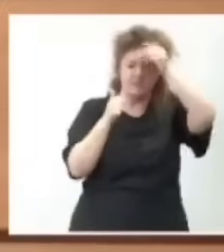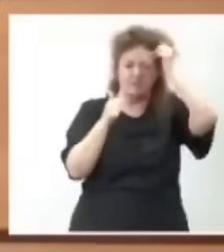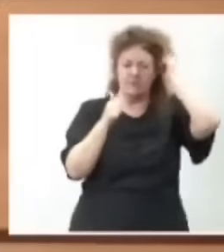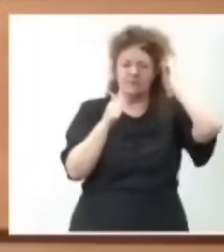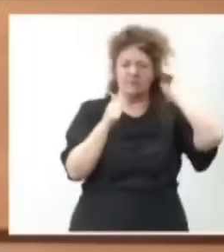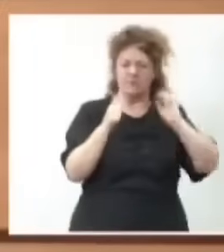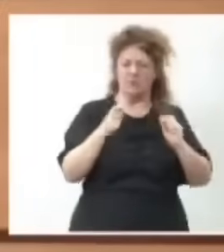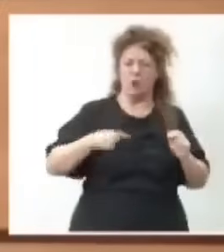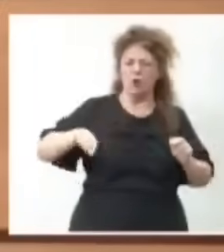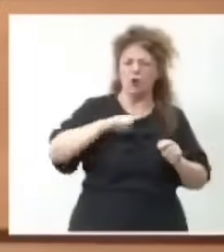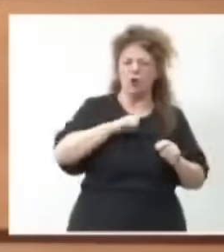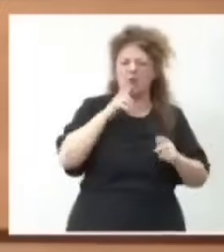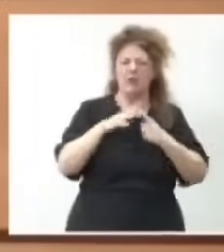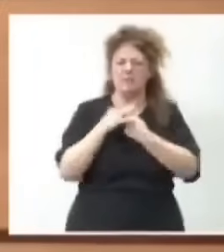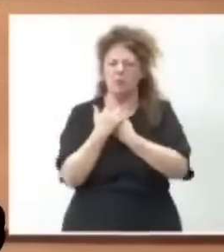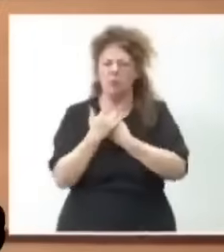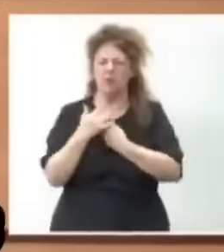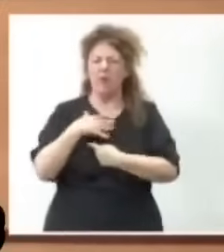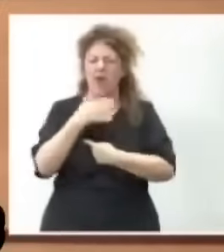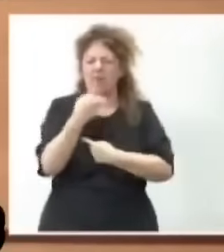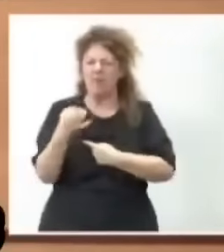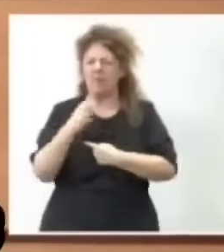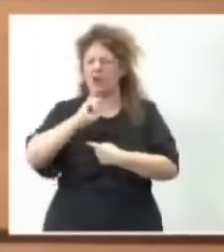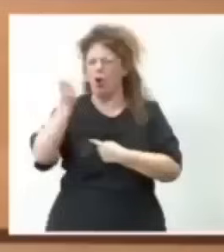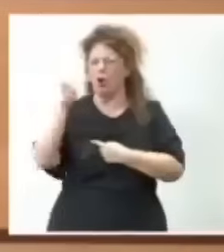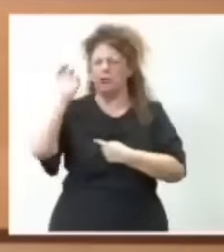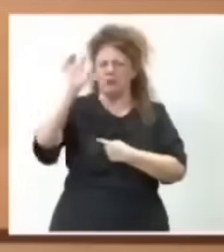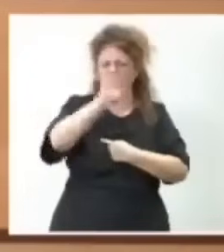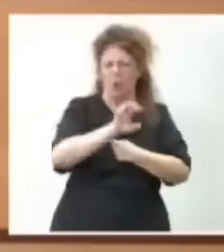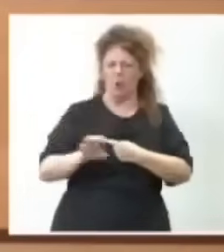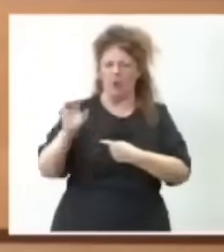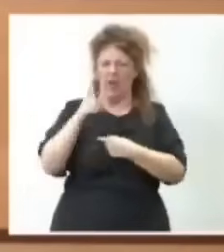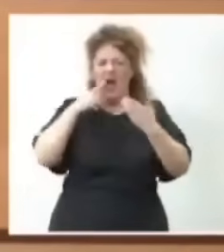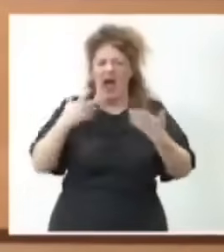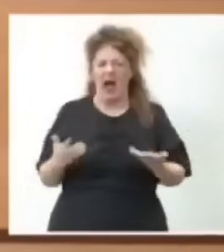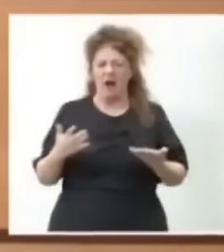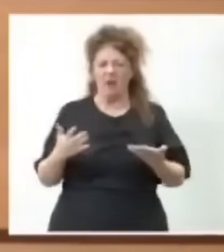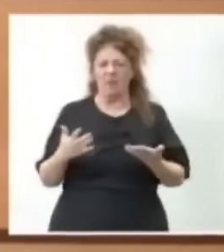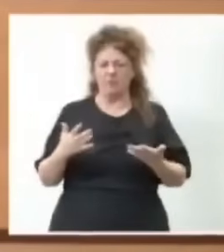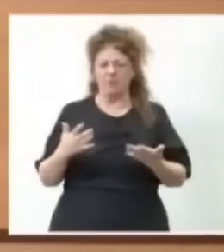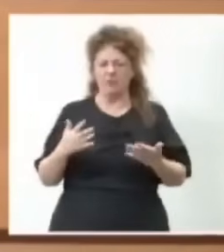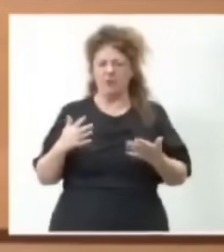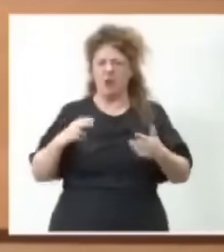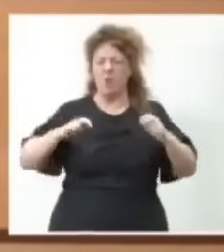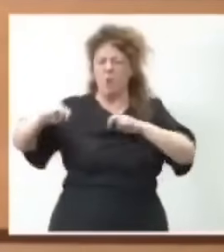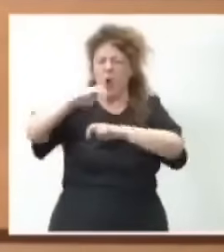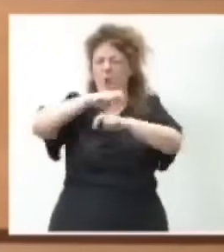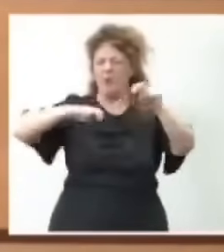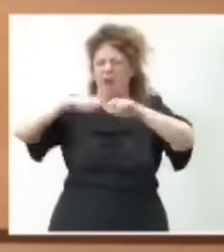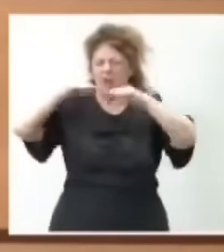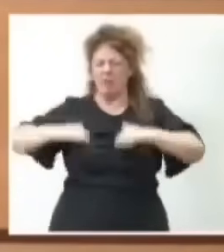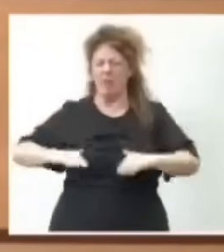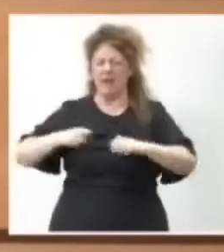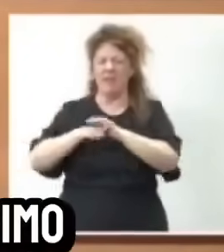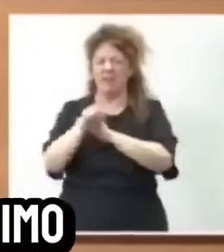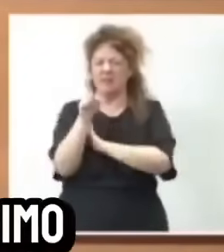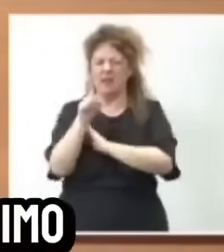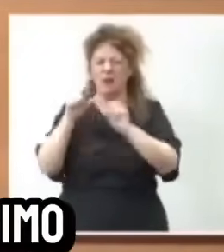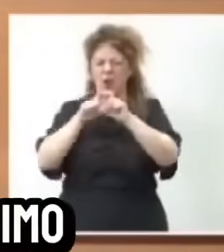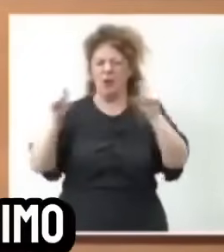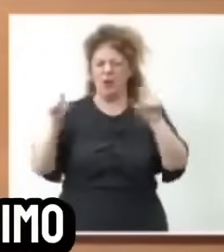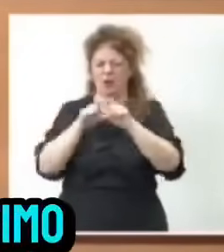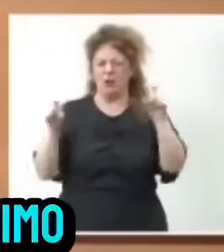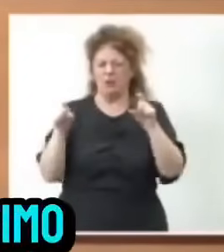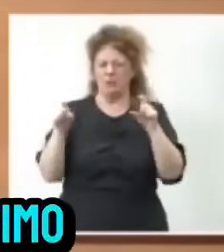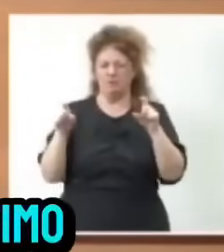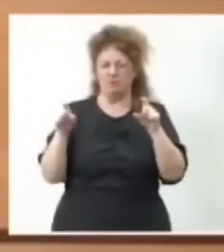no ha podido ser, nos pondrá en una situación de déficit con otras comunidades. Estaremos en una movilidad menor, en un desarrollo empresarial, social, pero vaya